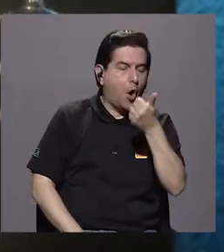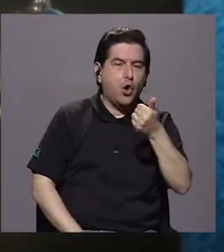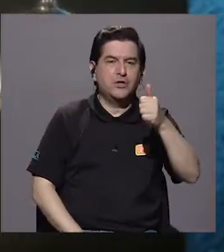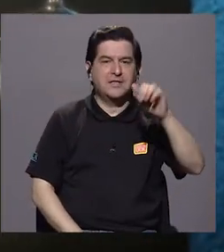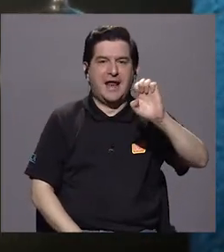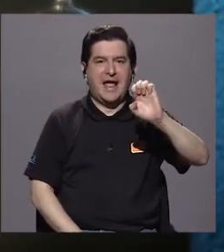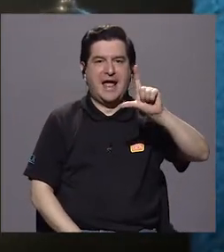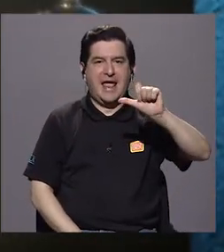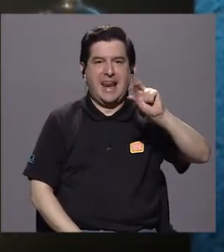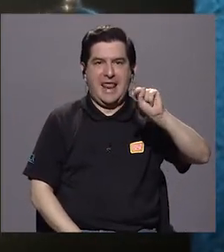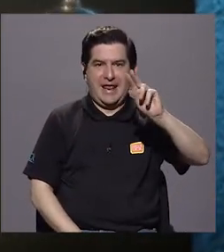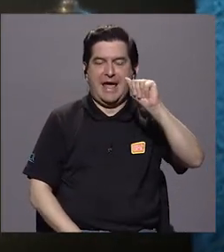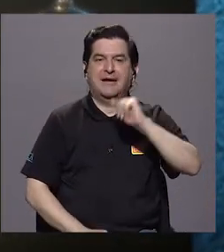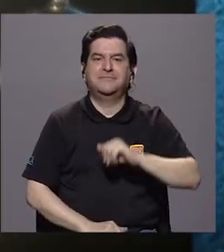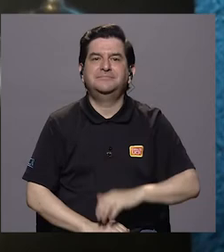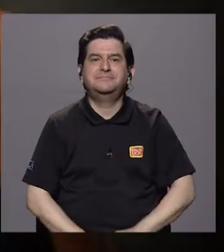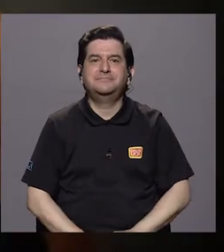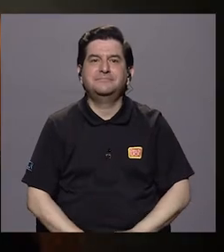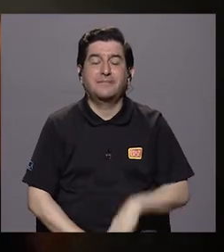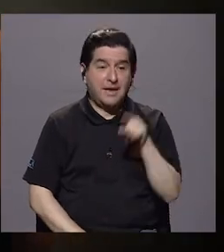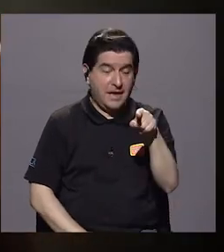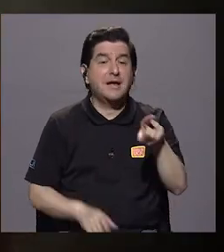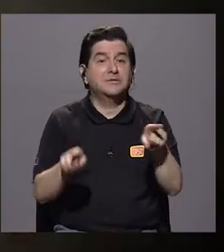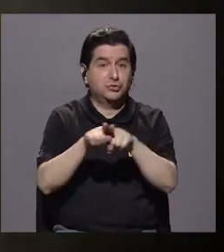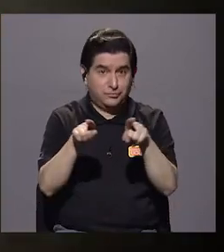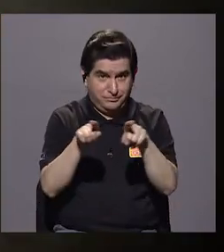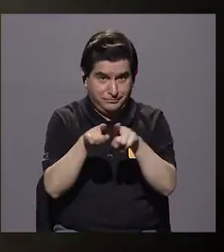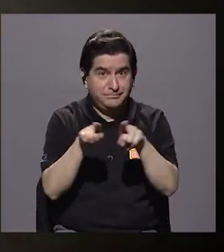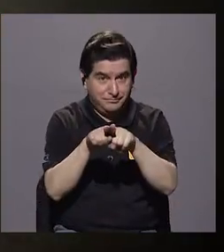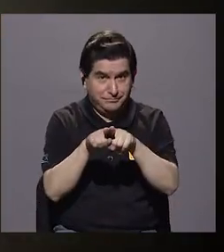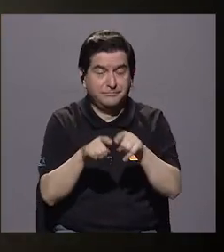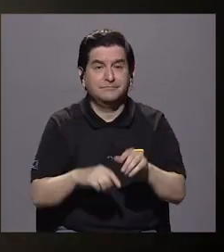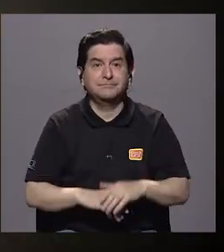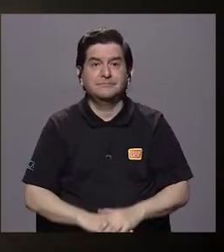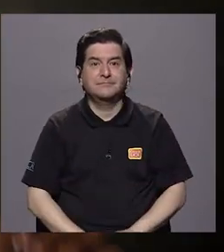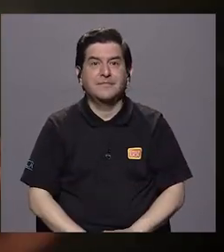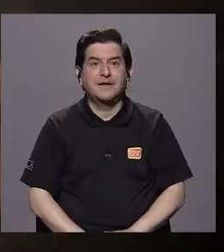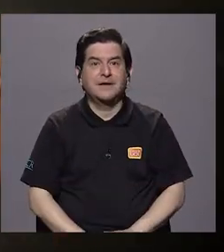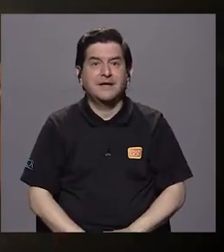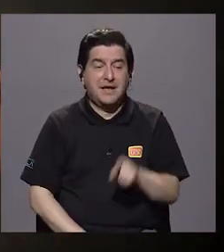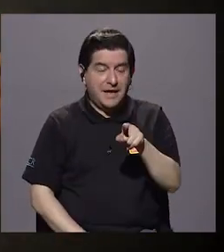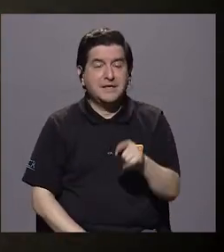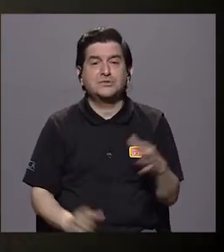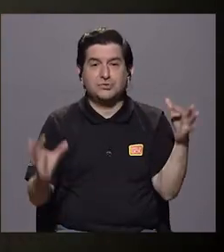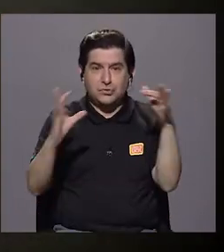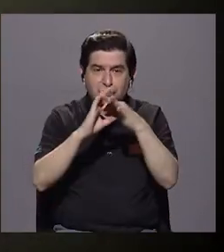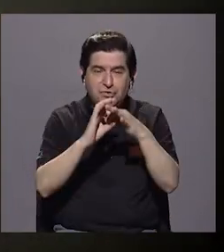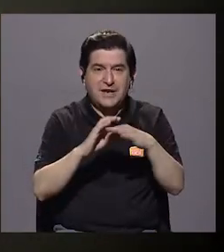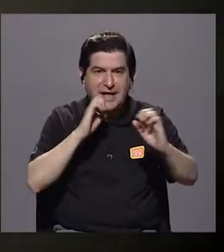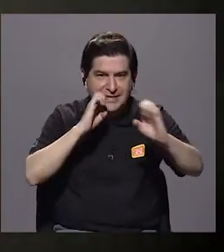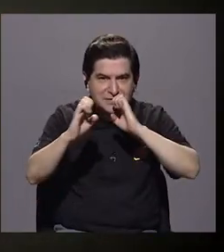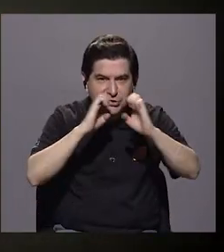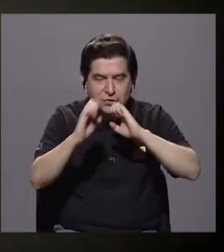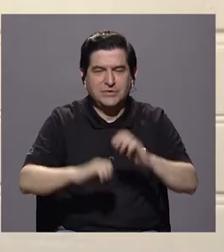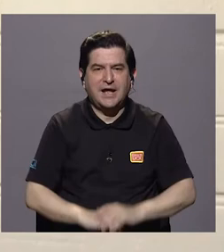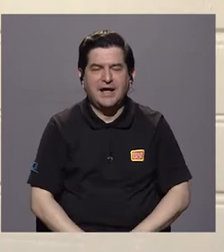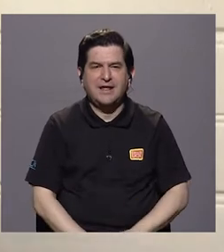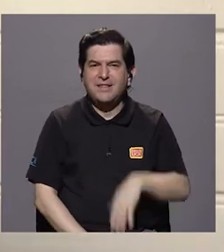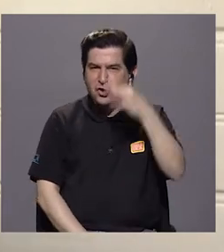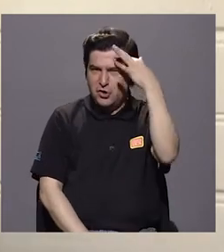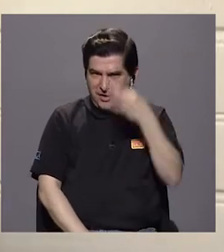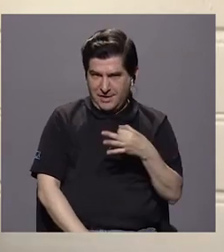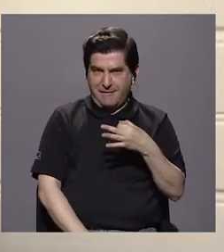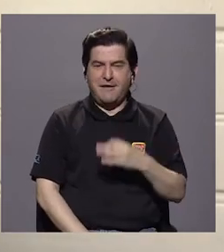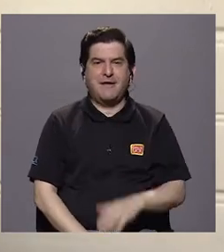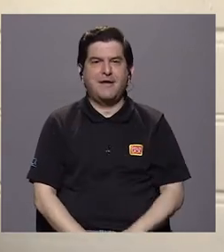otra Elena. Sí. Y eso también es a propósito de esta entrevista, porque creemos